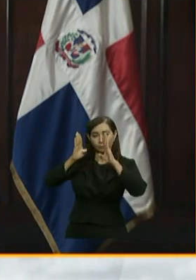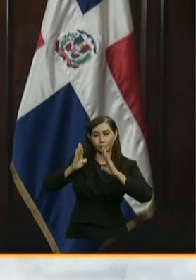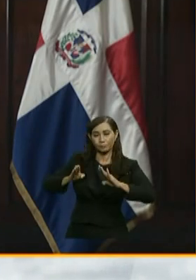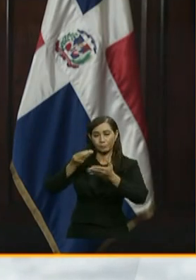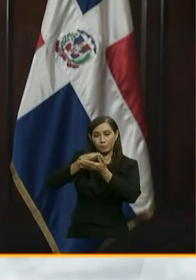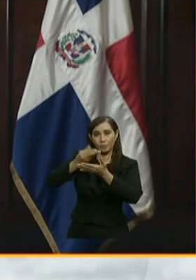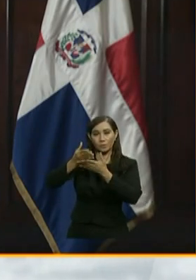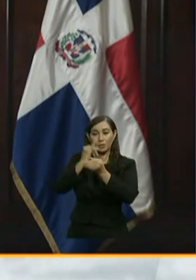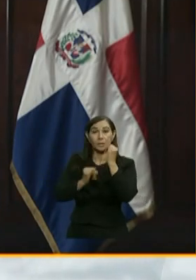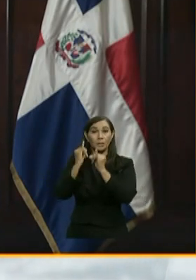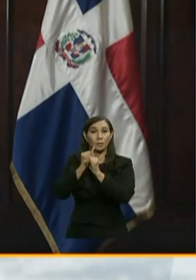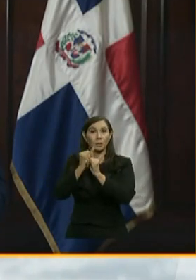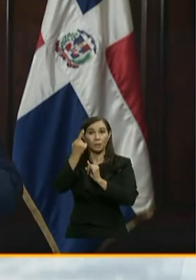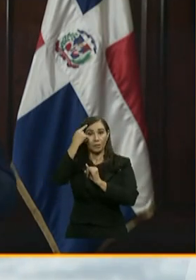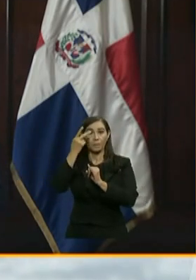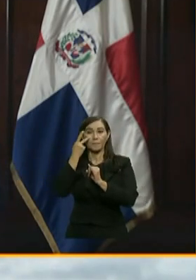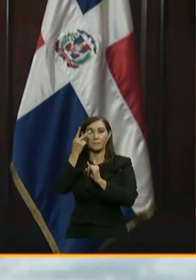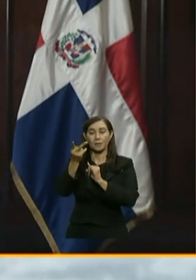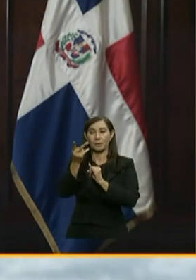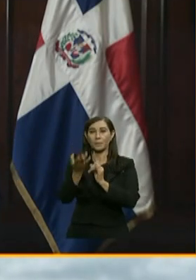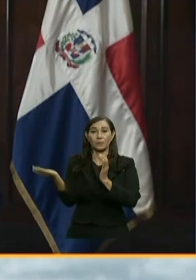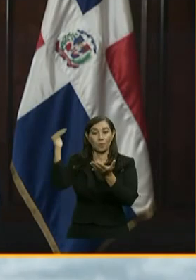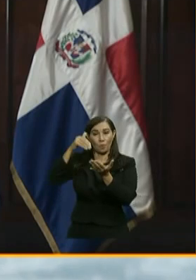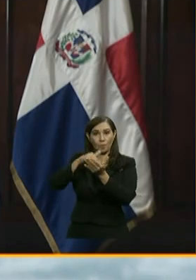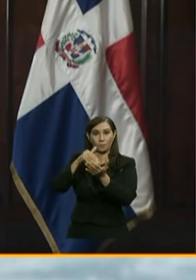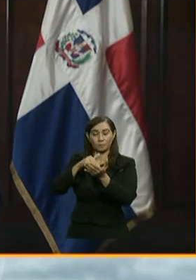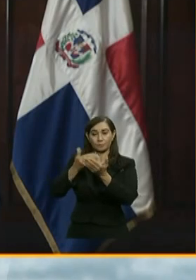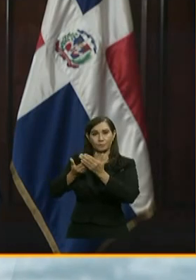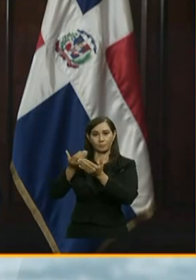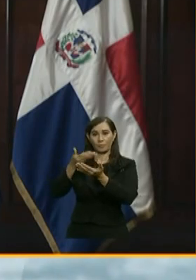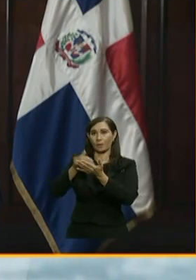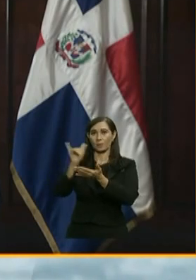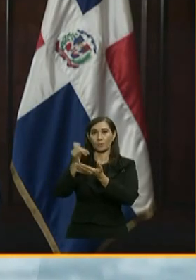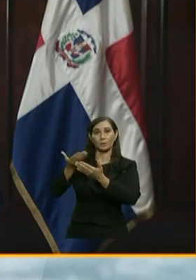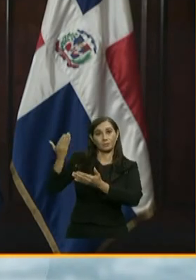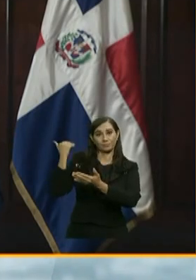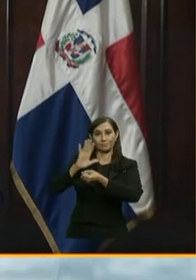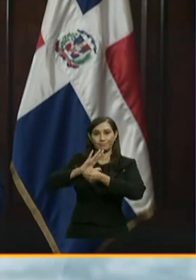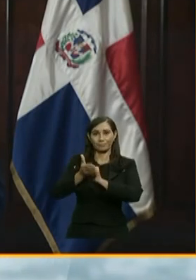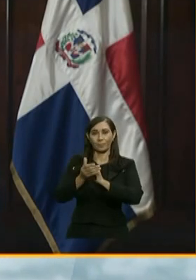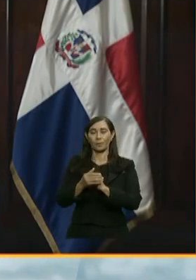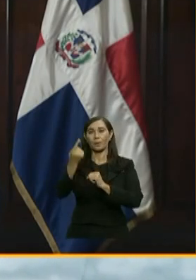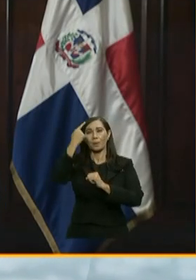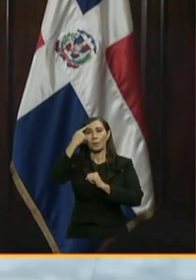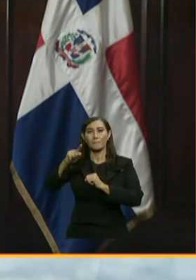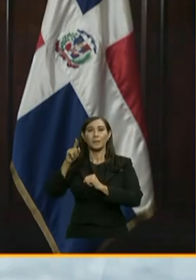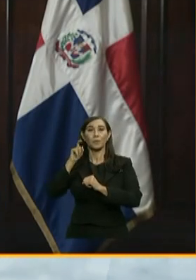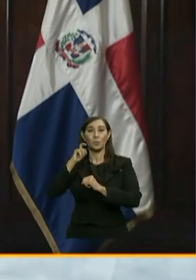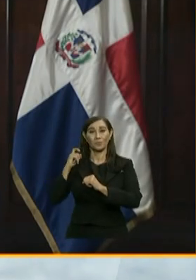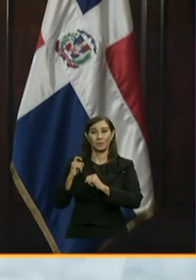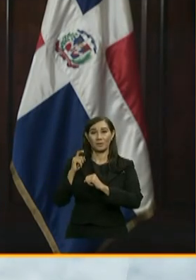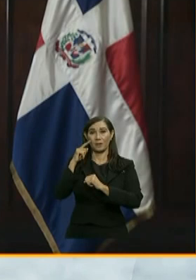este gobierno del presidente Abinader, que cuando pronunció el discurso en ONU fue apoyado por toda la comunidad política